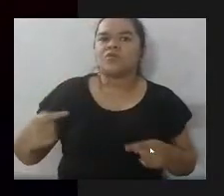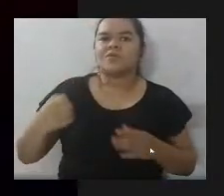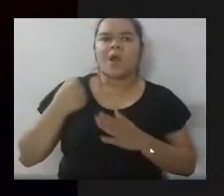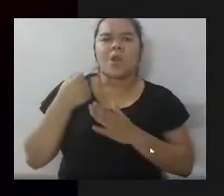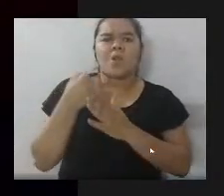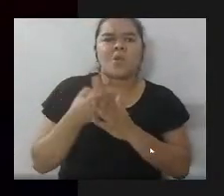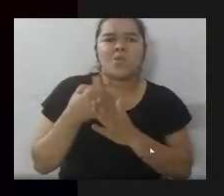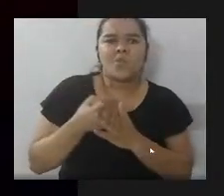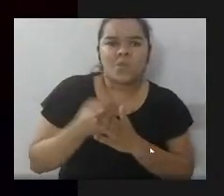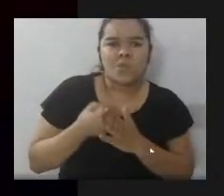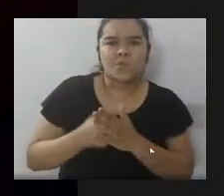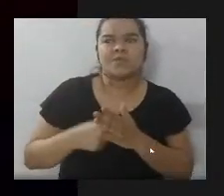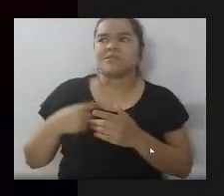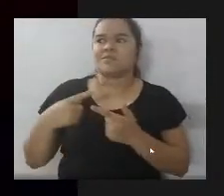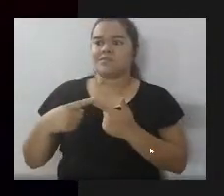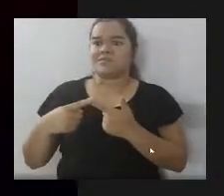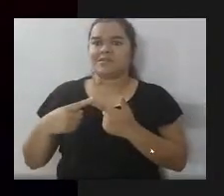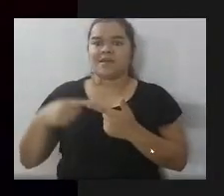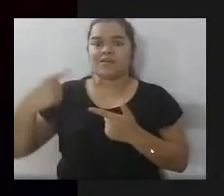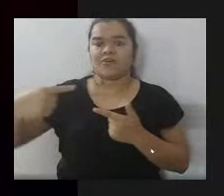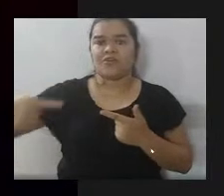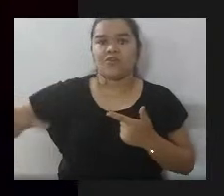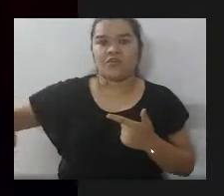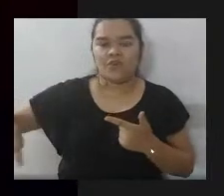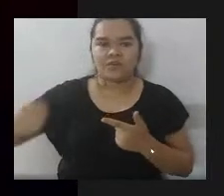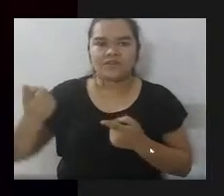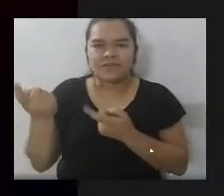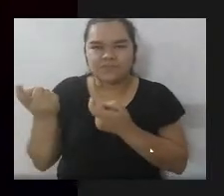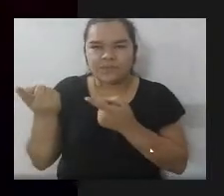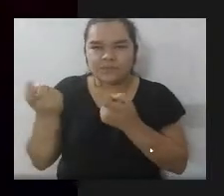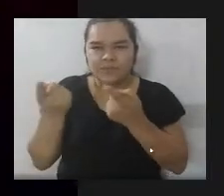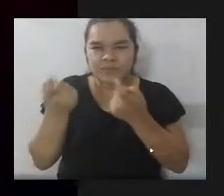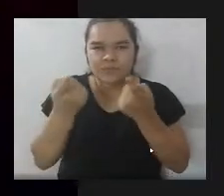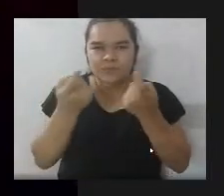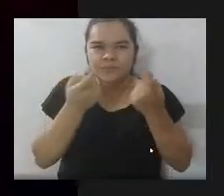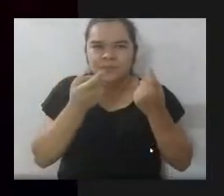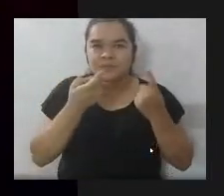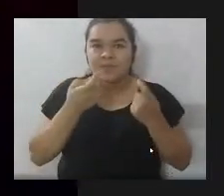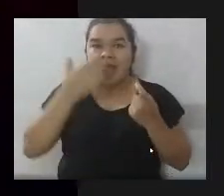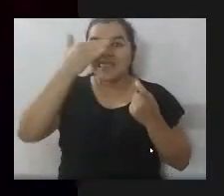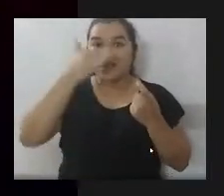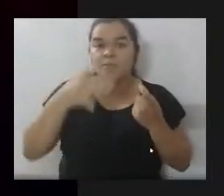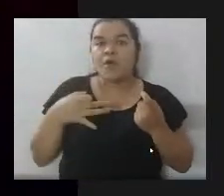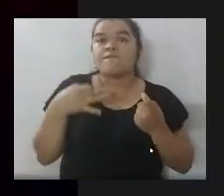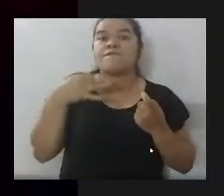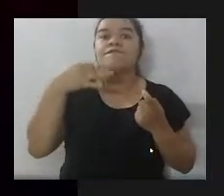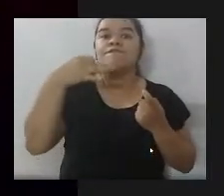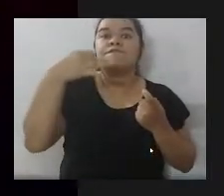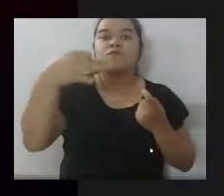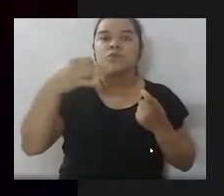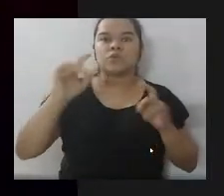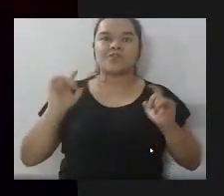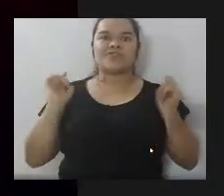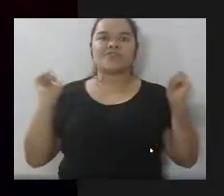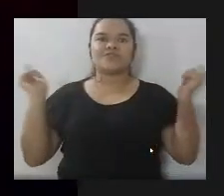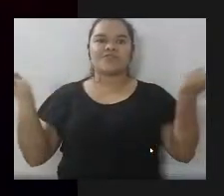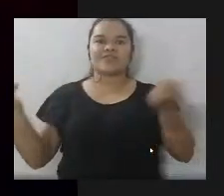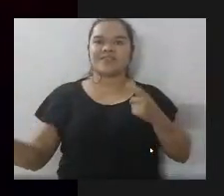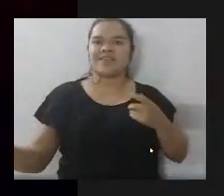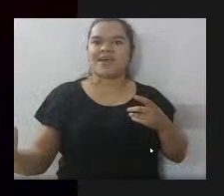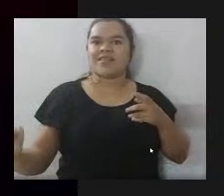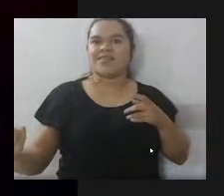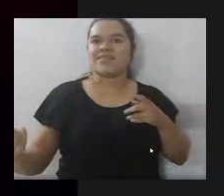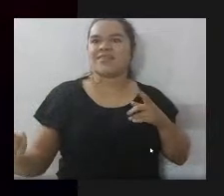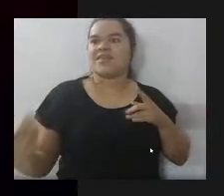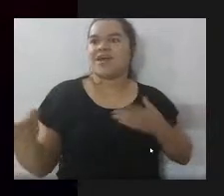la devolución, el hacer algo con mi profesión. Es decir, estuvo muy en boga, es